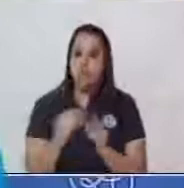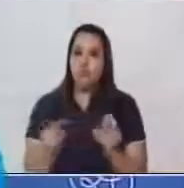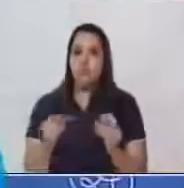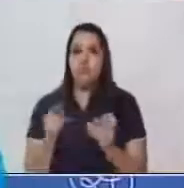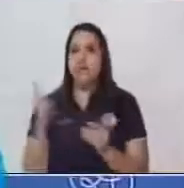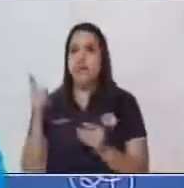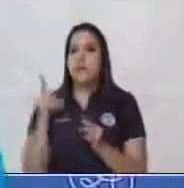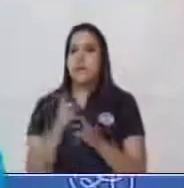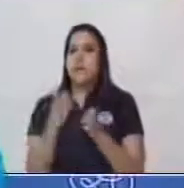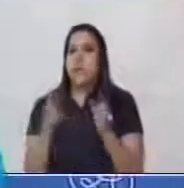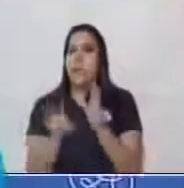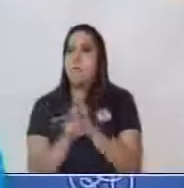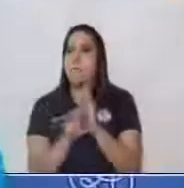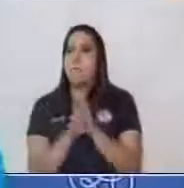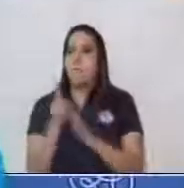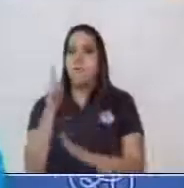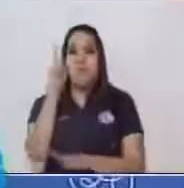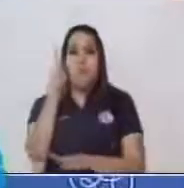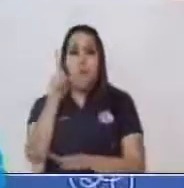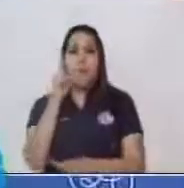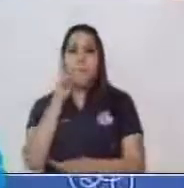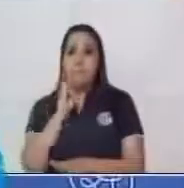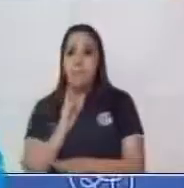que tiene un verbo